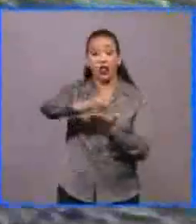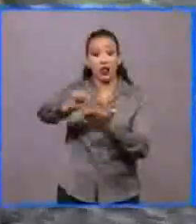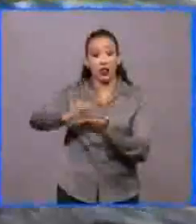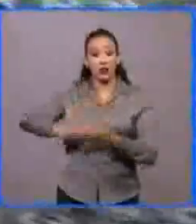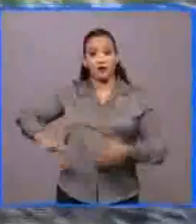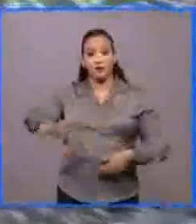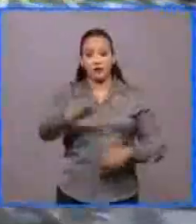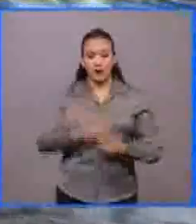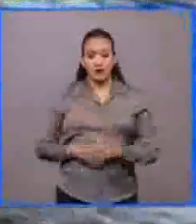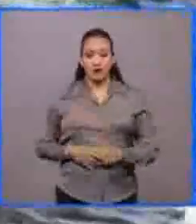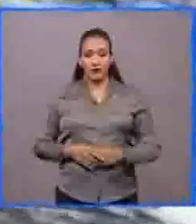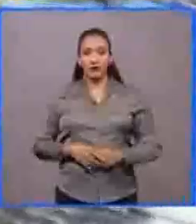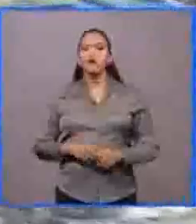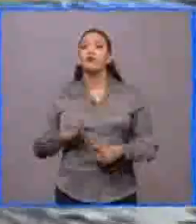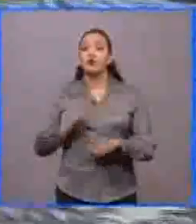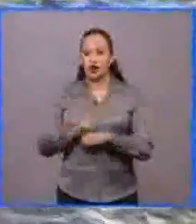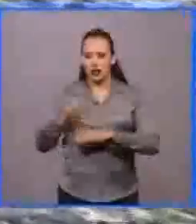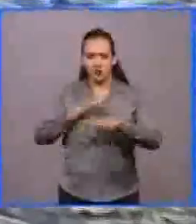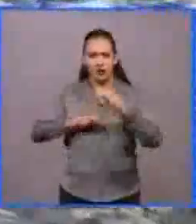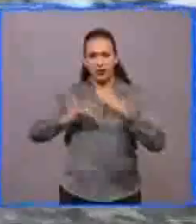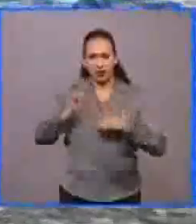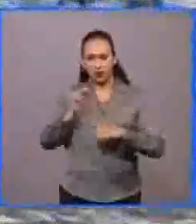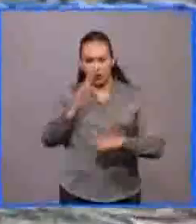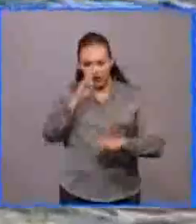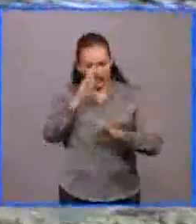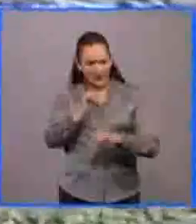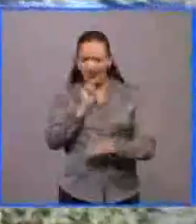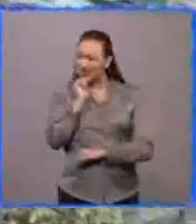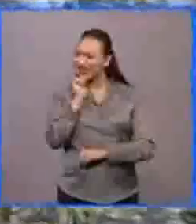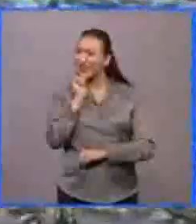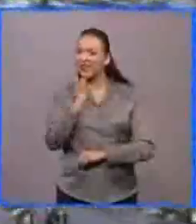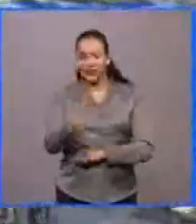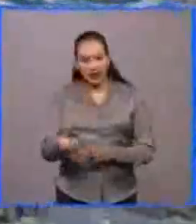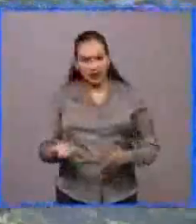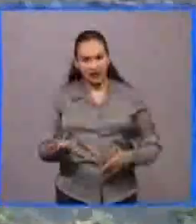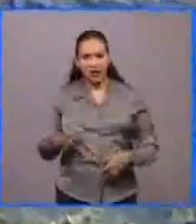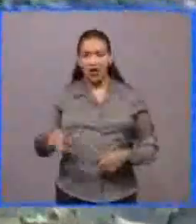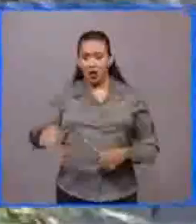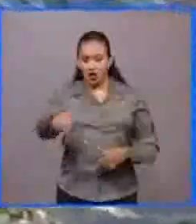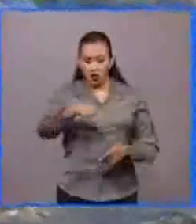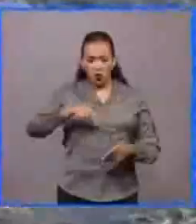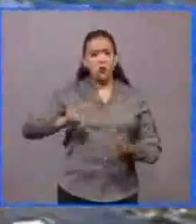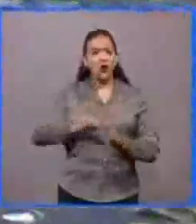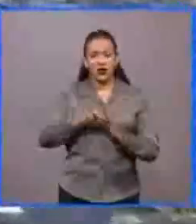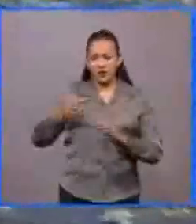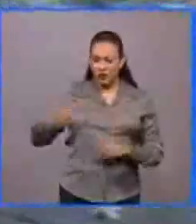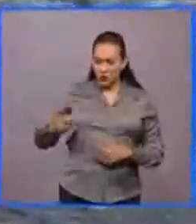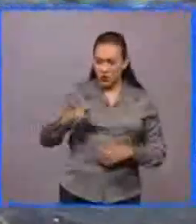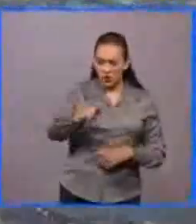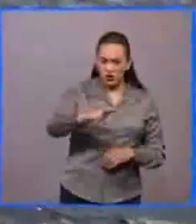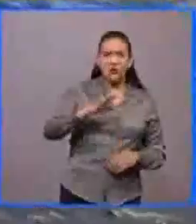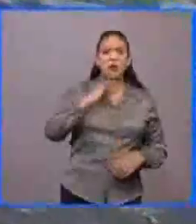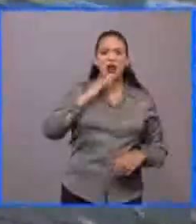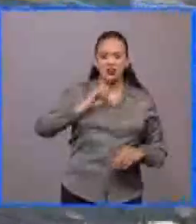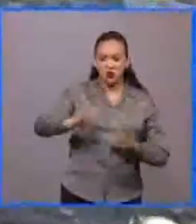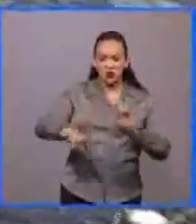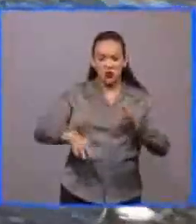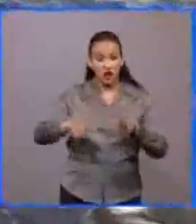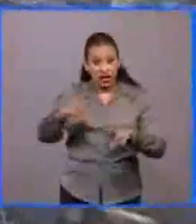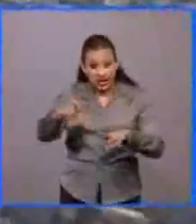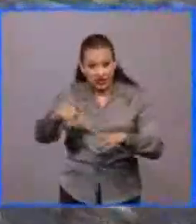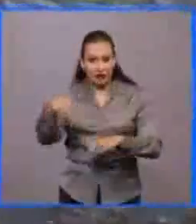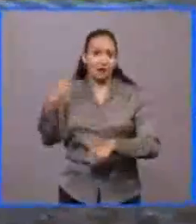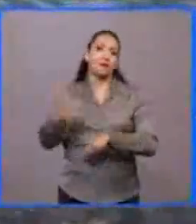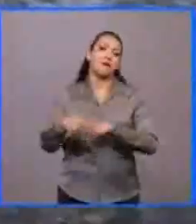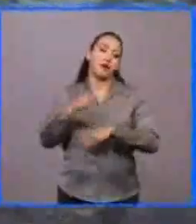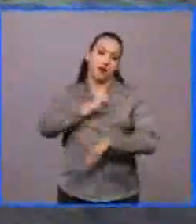al determinar que el no respetar las distintas mínimas con zonas habitadas o ríos de un basurero puede poner en riesgo el